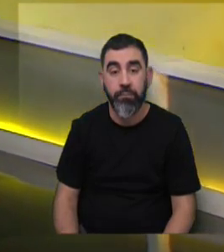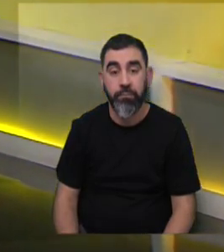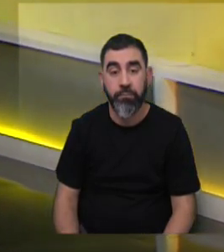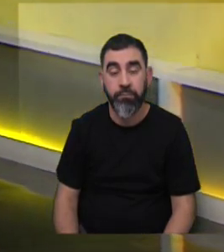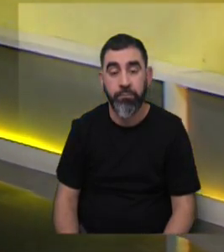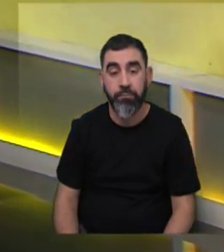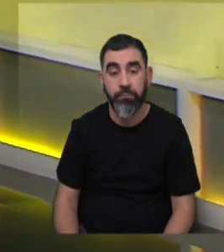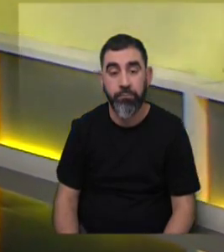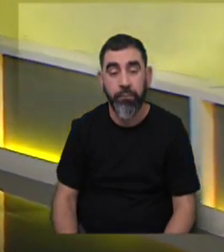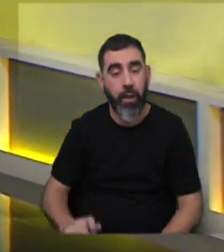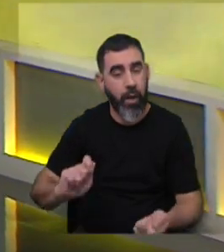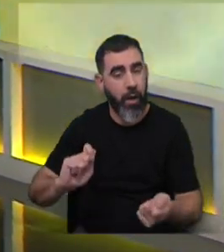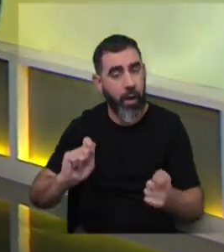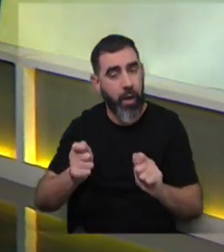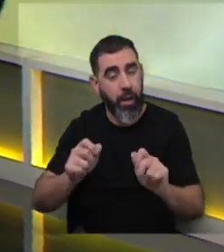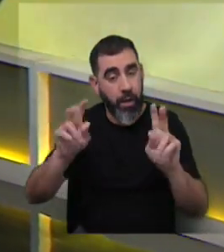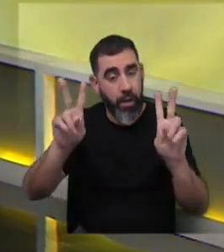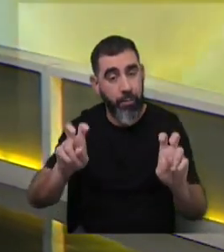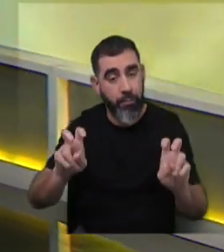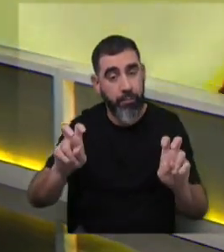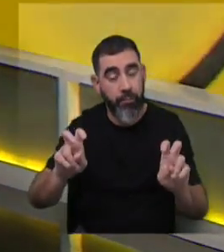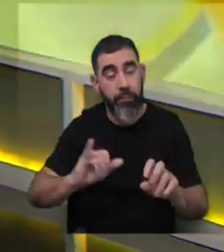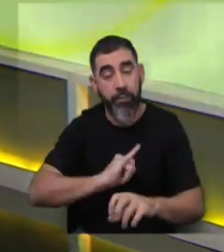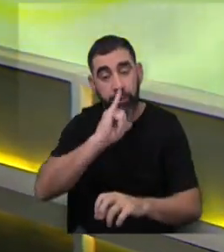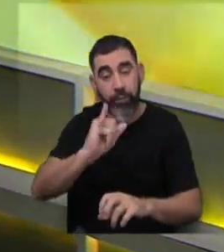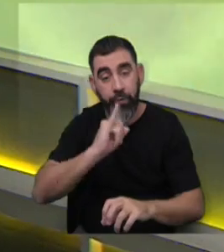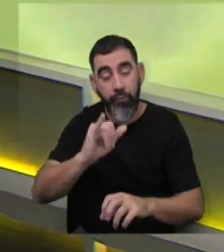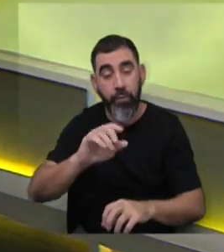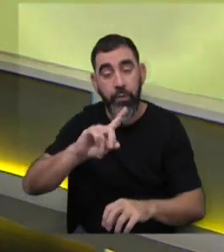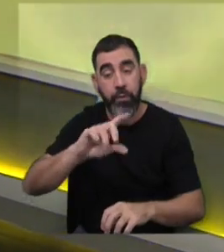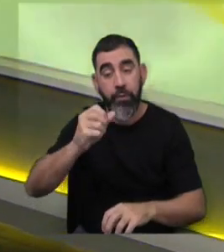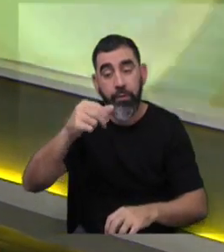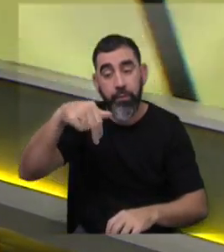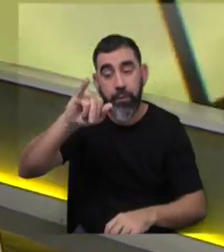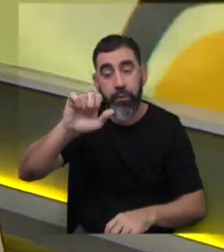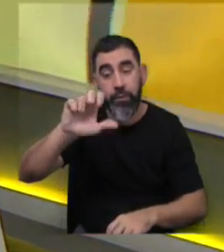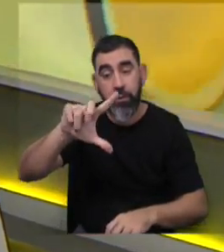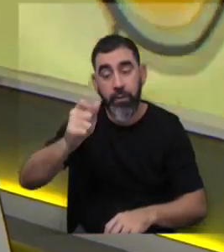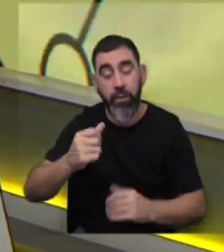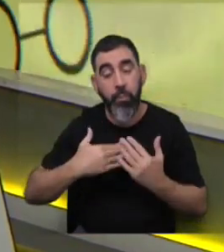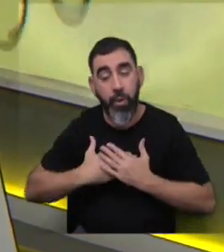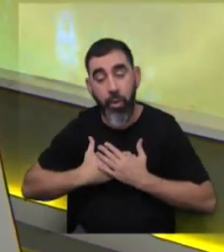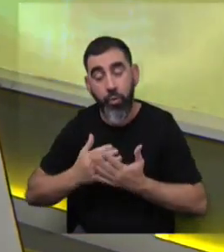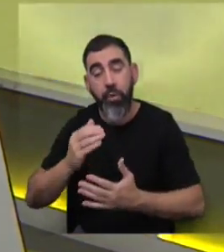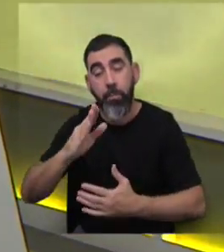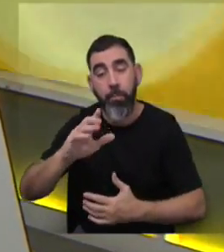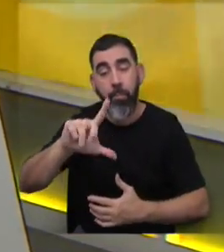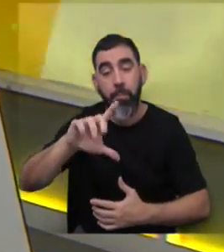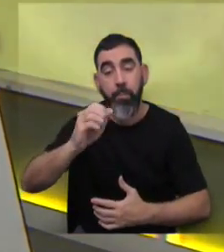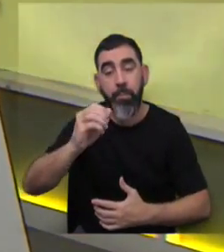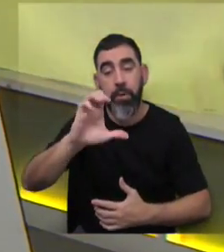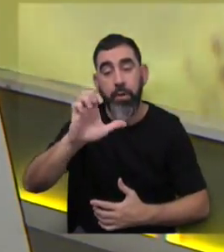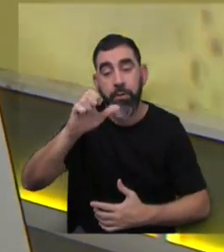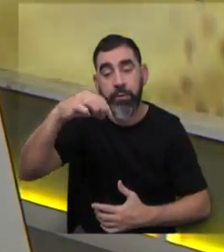Bueno, ahora un buen cambio de tema porque hasta acá el informe que nos dejaba Daniela con relación a estas donaciones de placenta y a sus usos